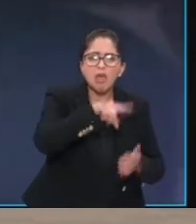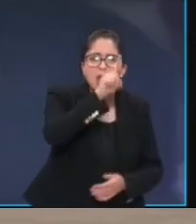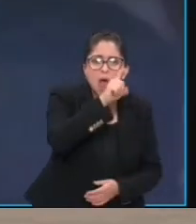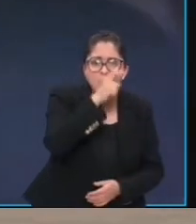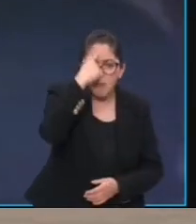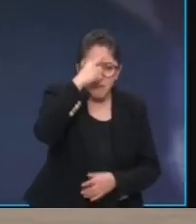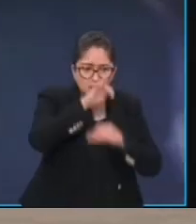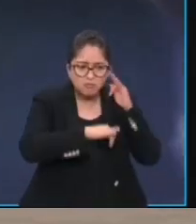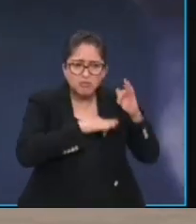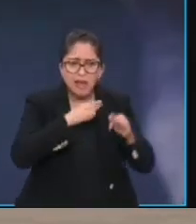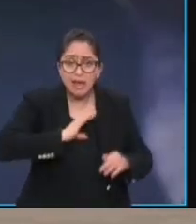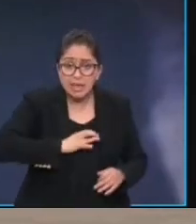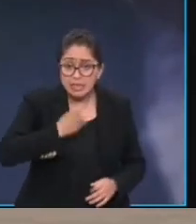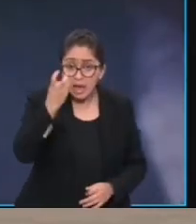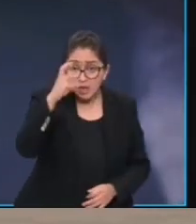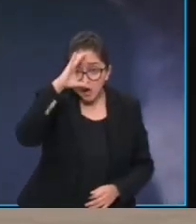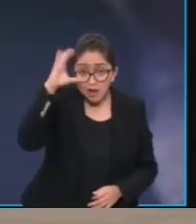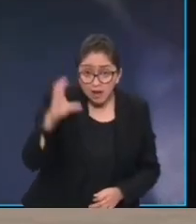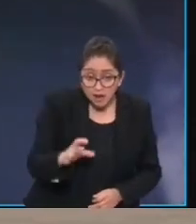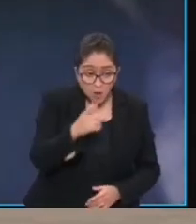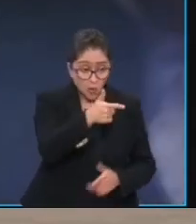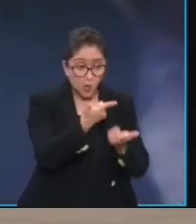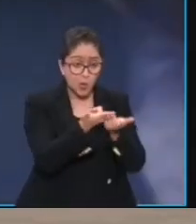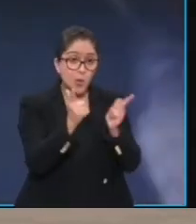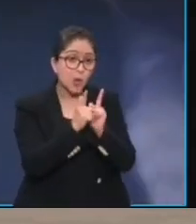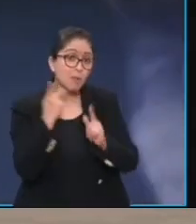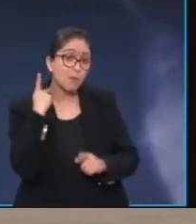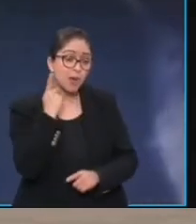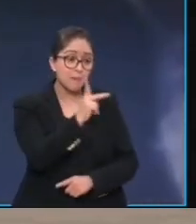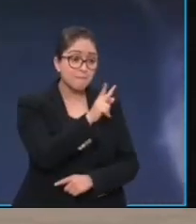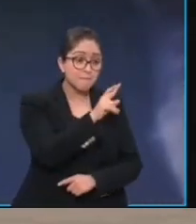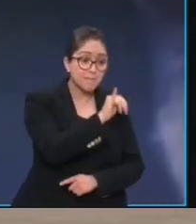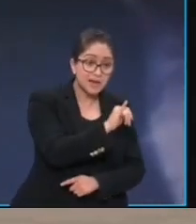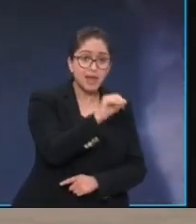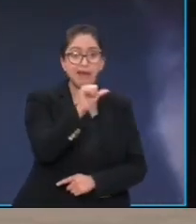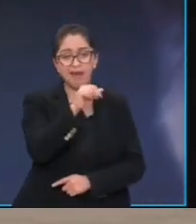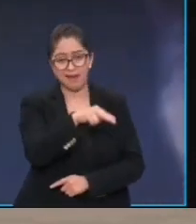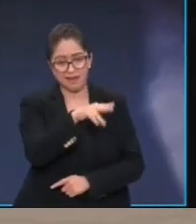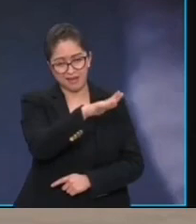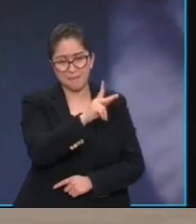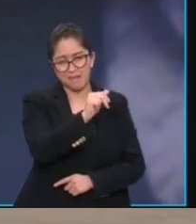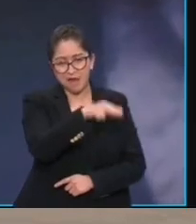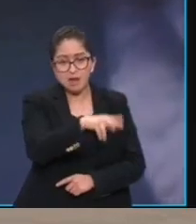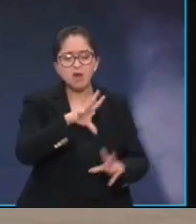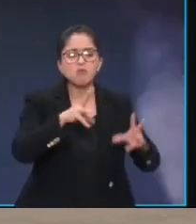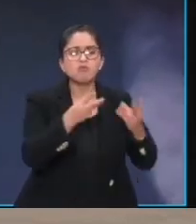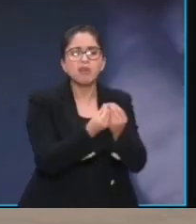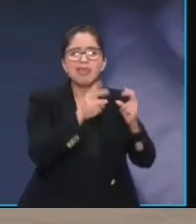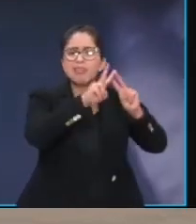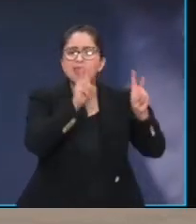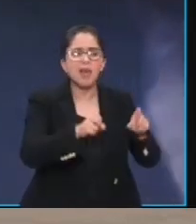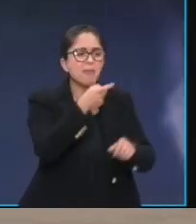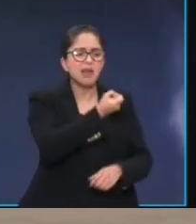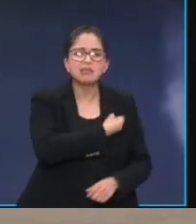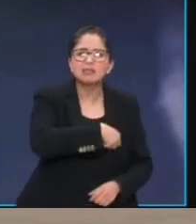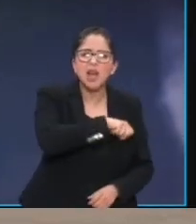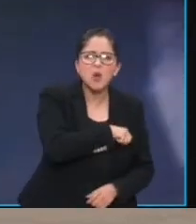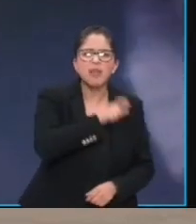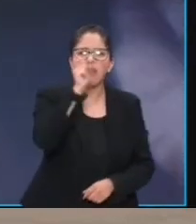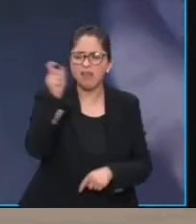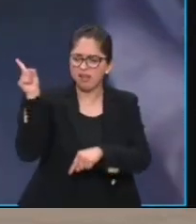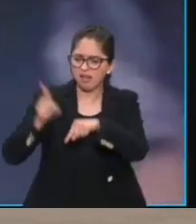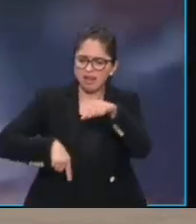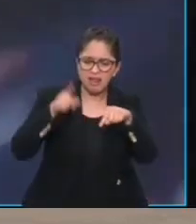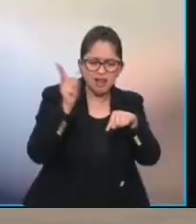un crimen. Ustedes, el PRIAN, hacían esos actos criminales en materia de salud. Despojar y tratar mal a